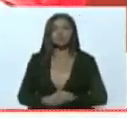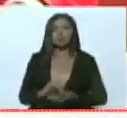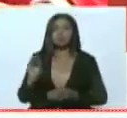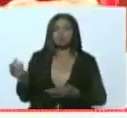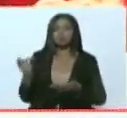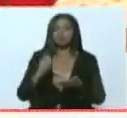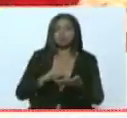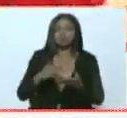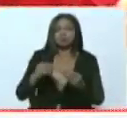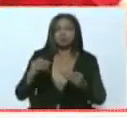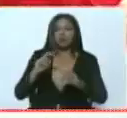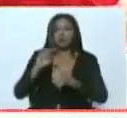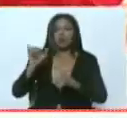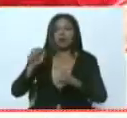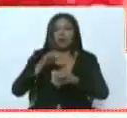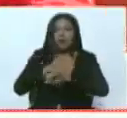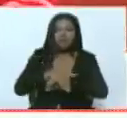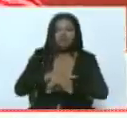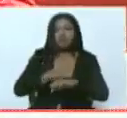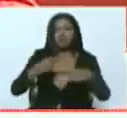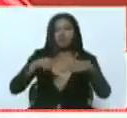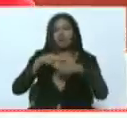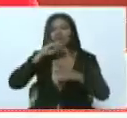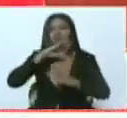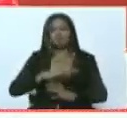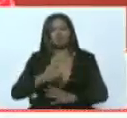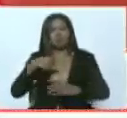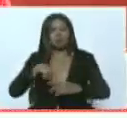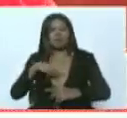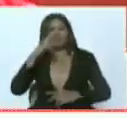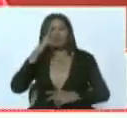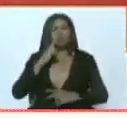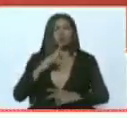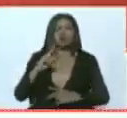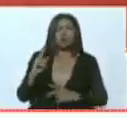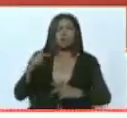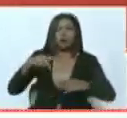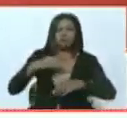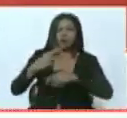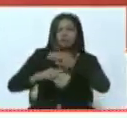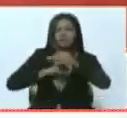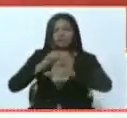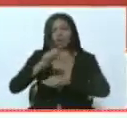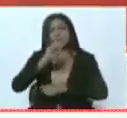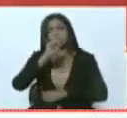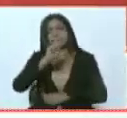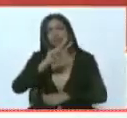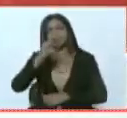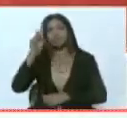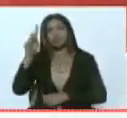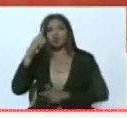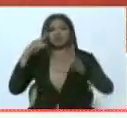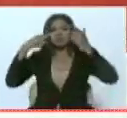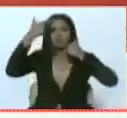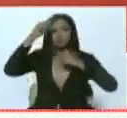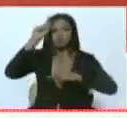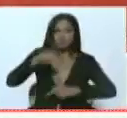Este poderoso movimiento histórico del bolivarianismo del siglo XXI, del